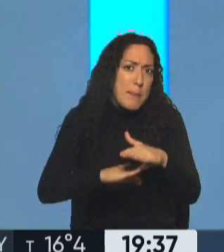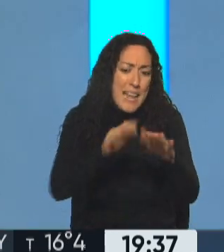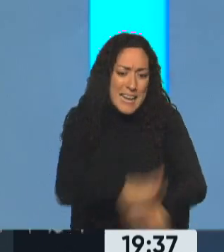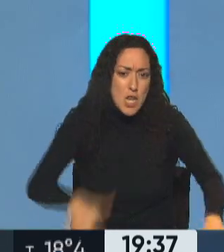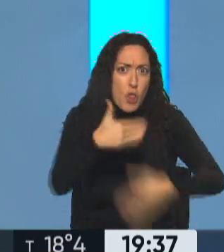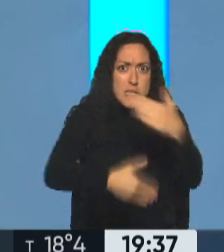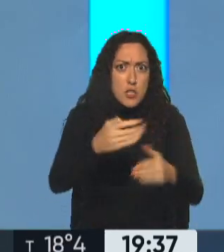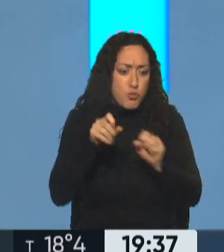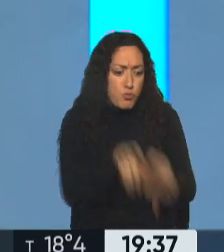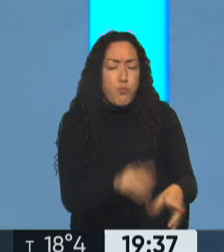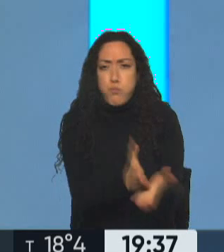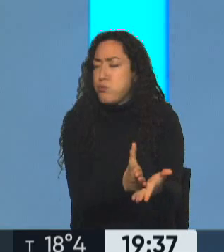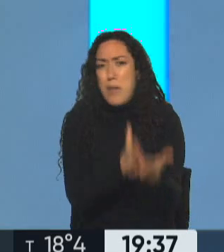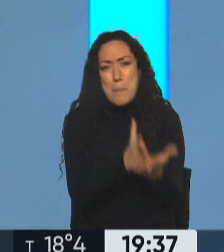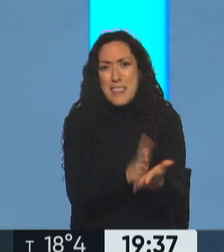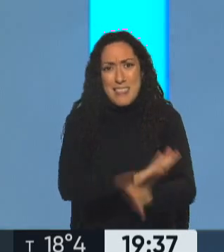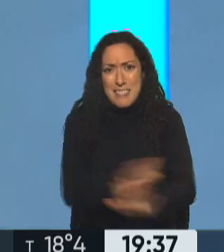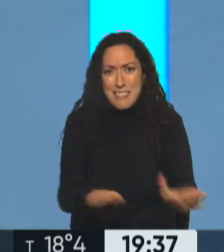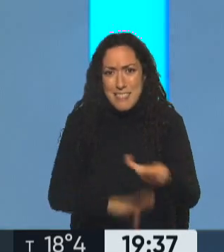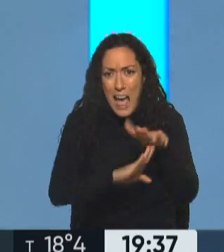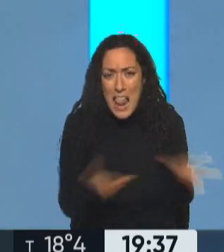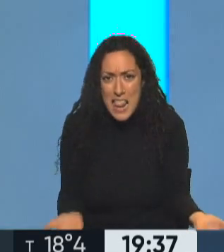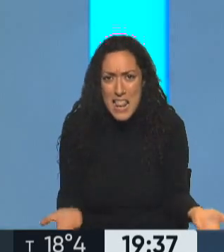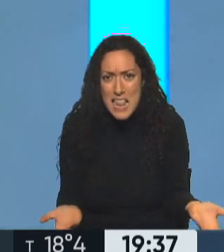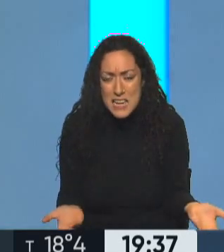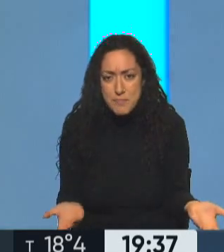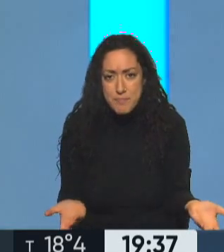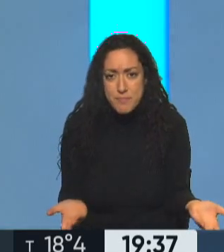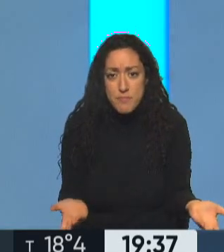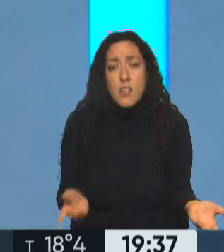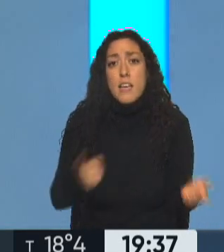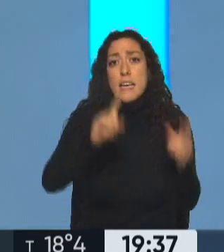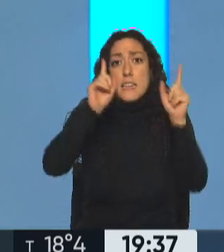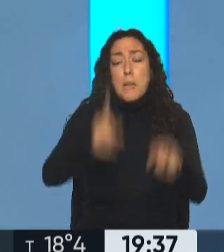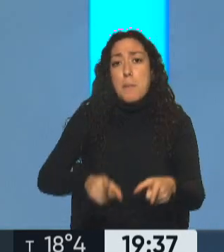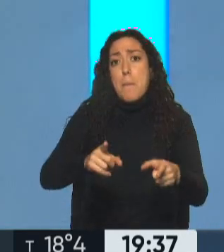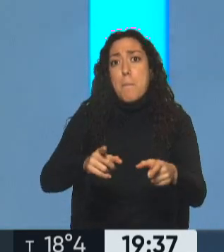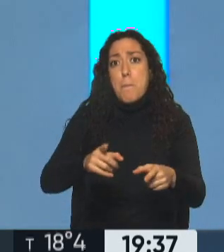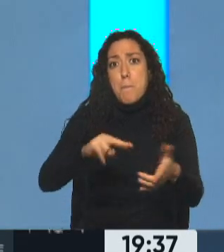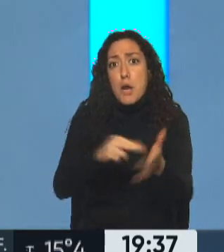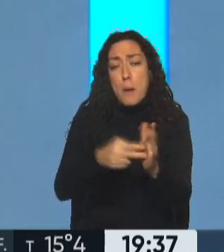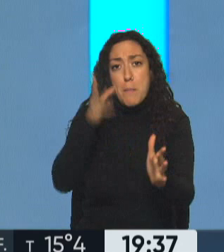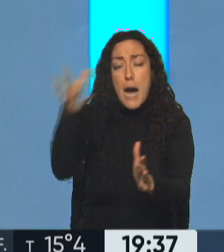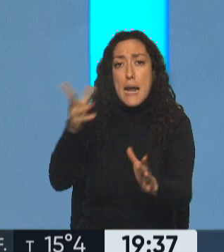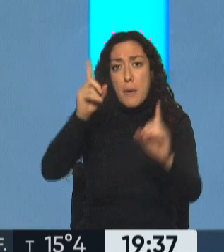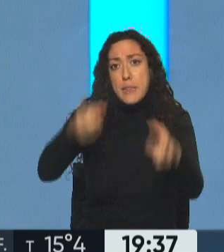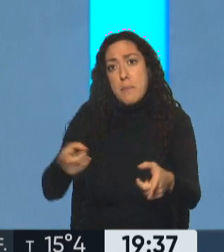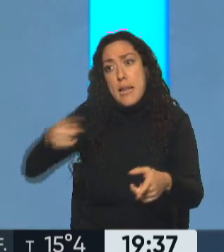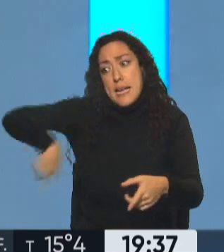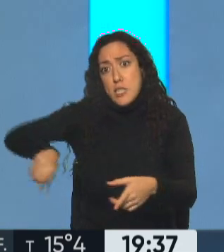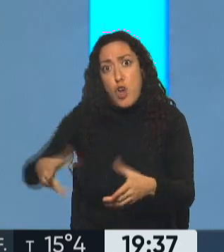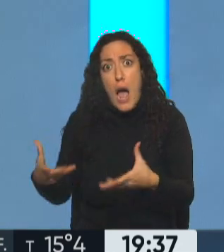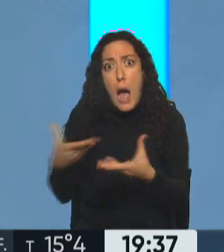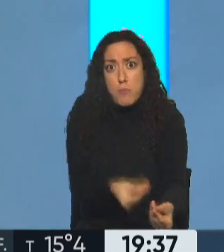niñez, de la adolescencia. Y el otro gran parte del problema, que debería ser parte de la solución, pero